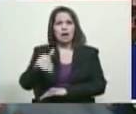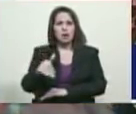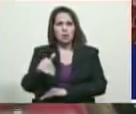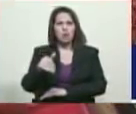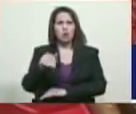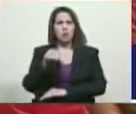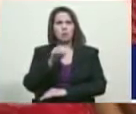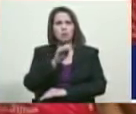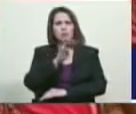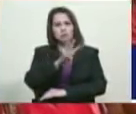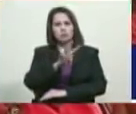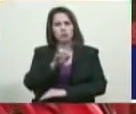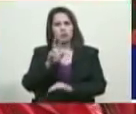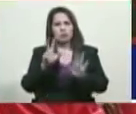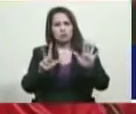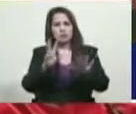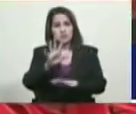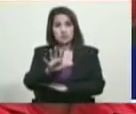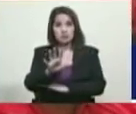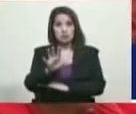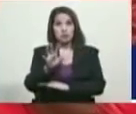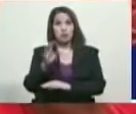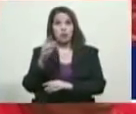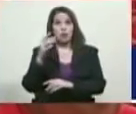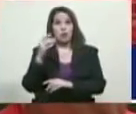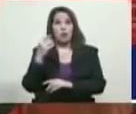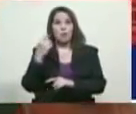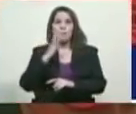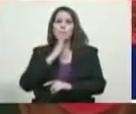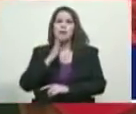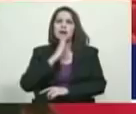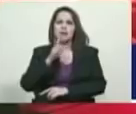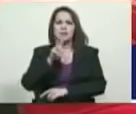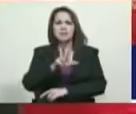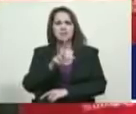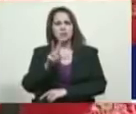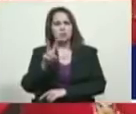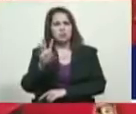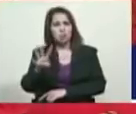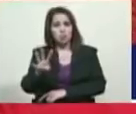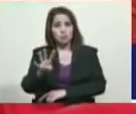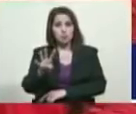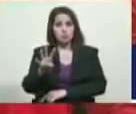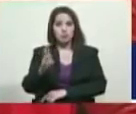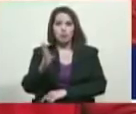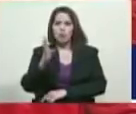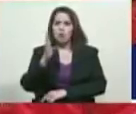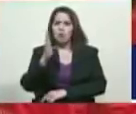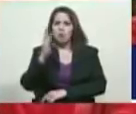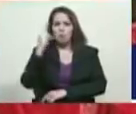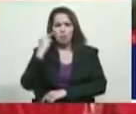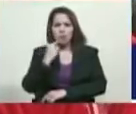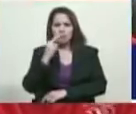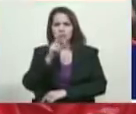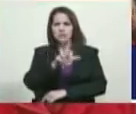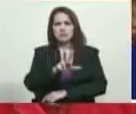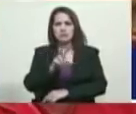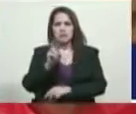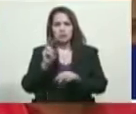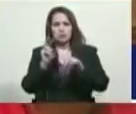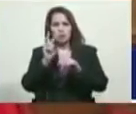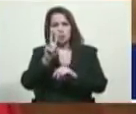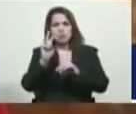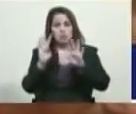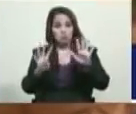485. Barinas, 324. Bolívar, 329. Carabobo,